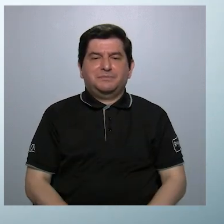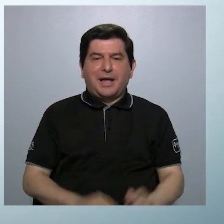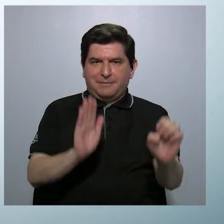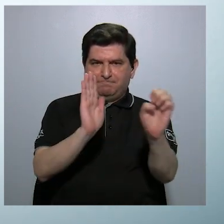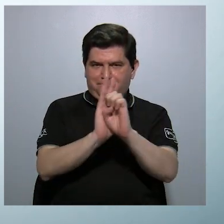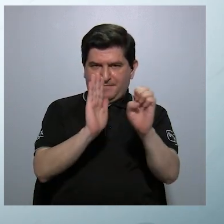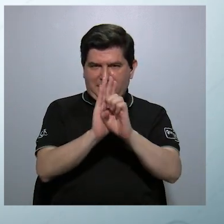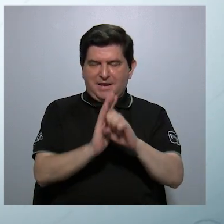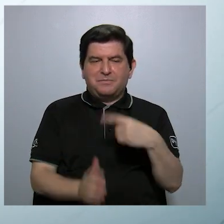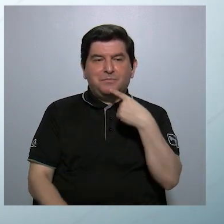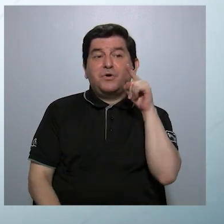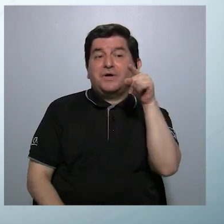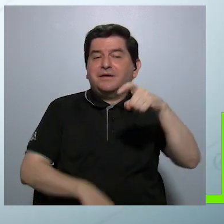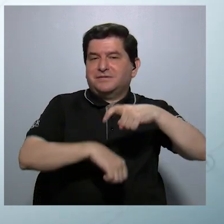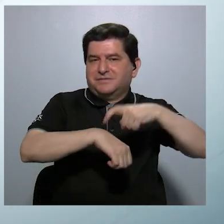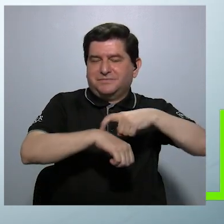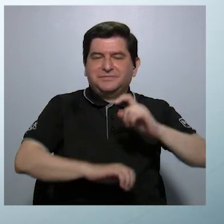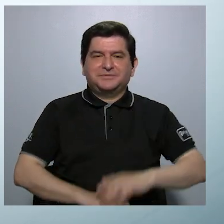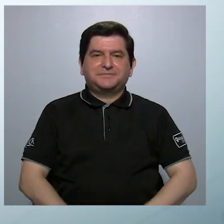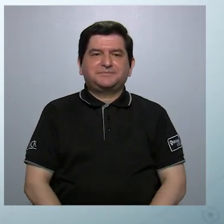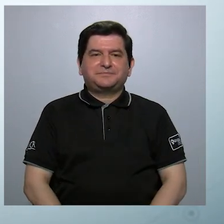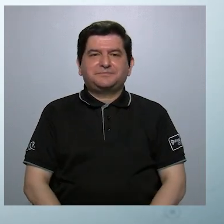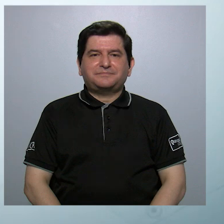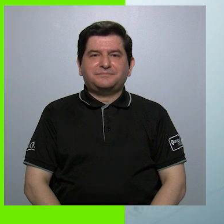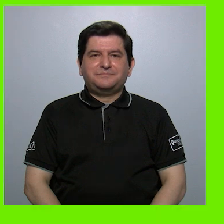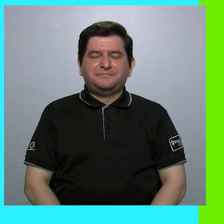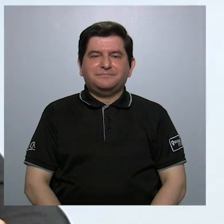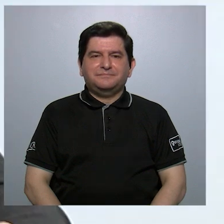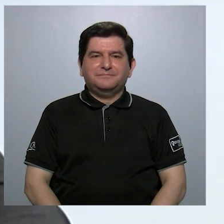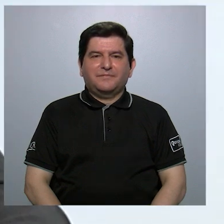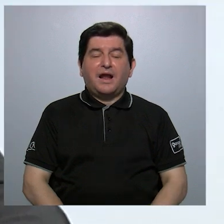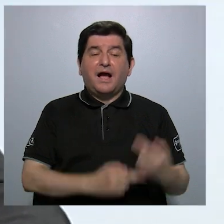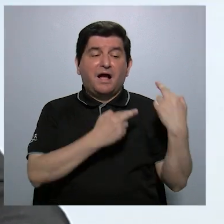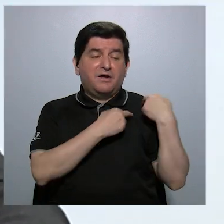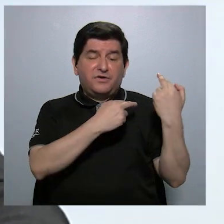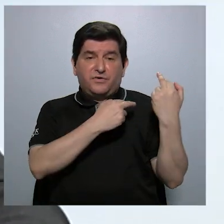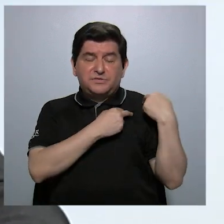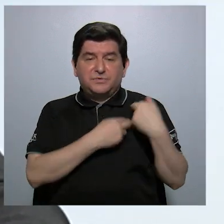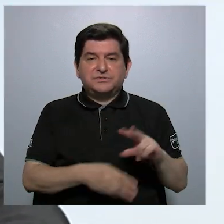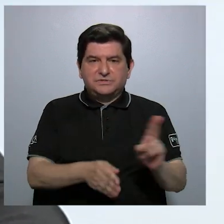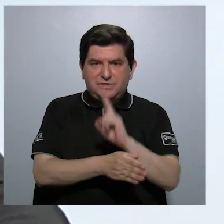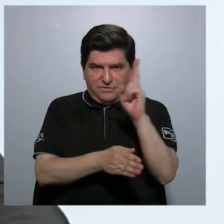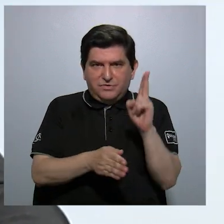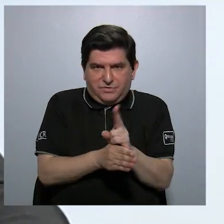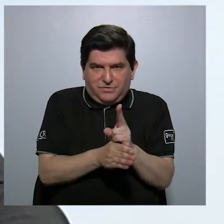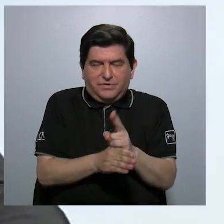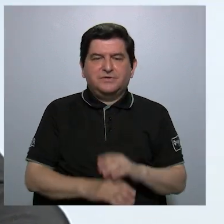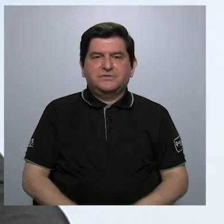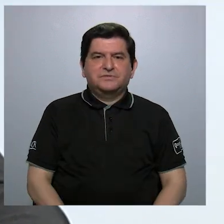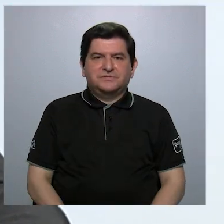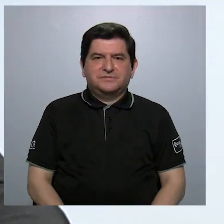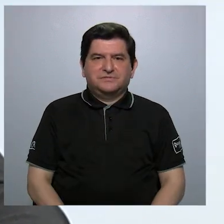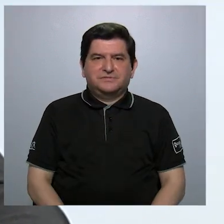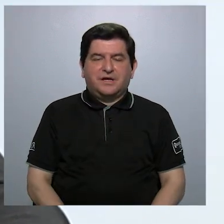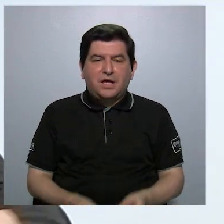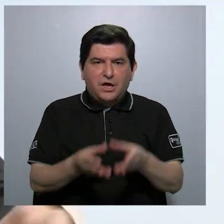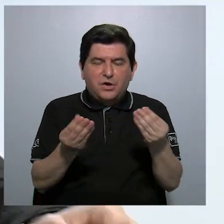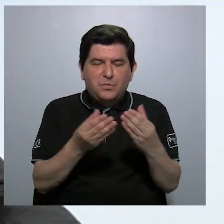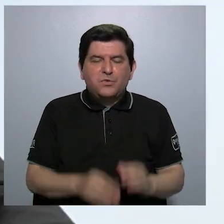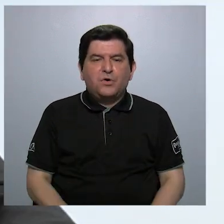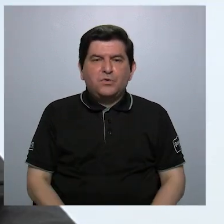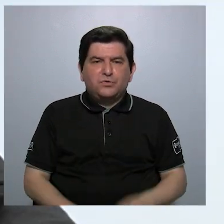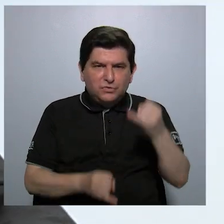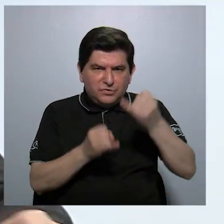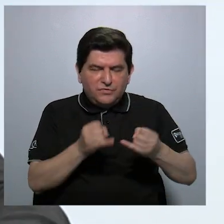programa. Por ejemplo, lo que se dijo aquí. ¿Quiénes son los responsables de utilizar los